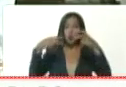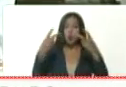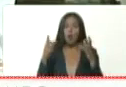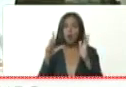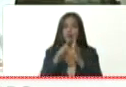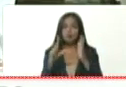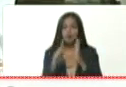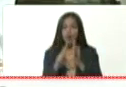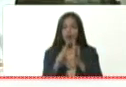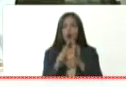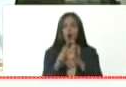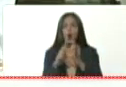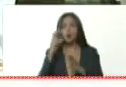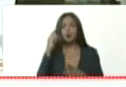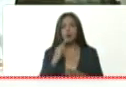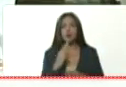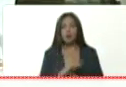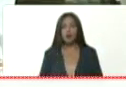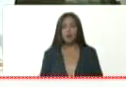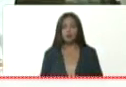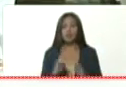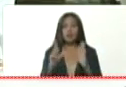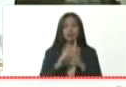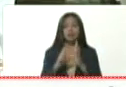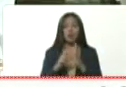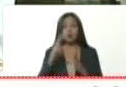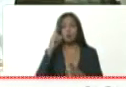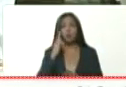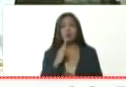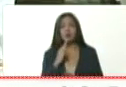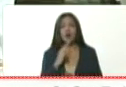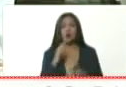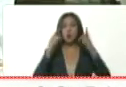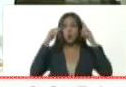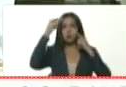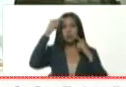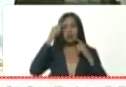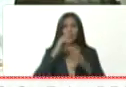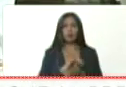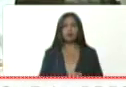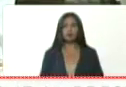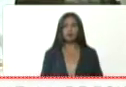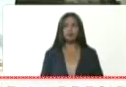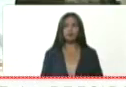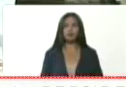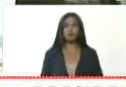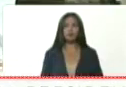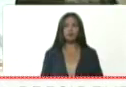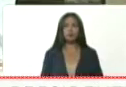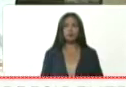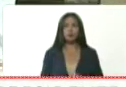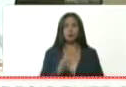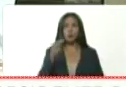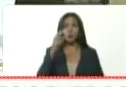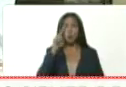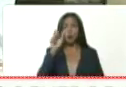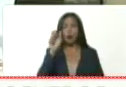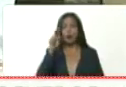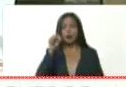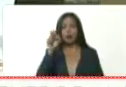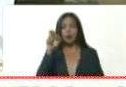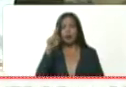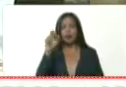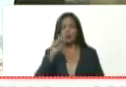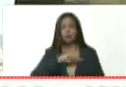bolivariano el liceo bolivariano hugo chávez guanare ahí está nuestro